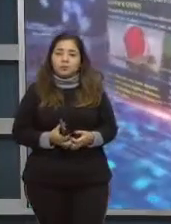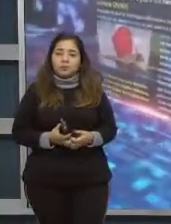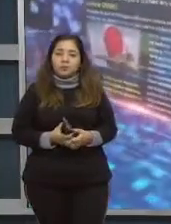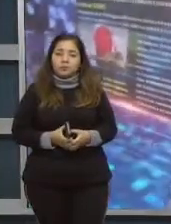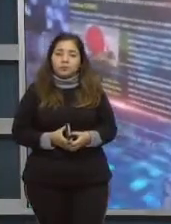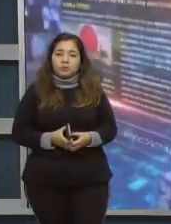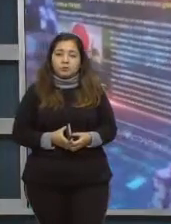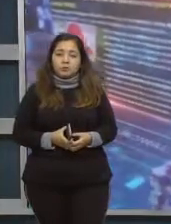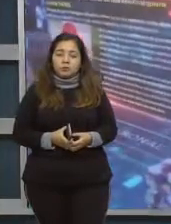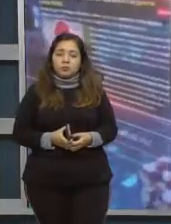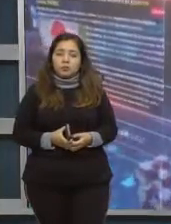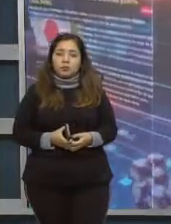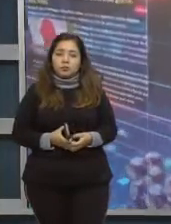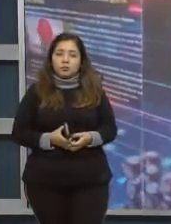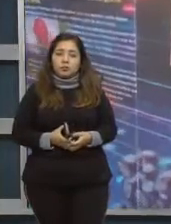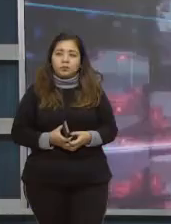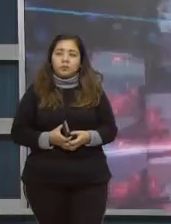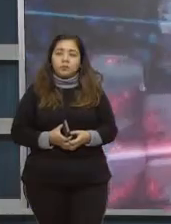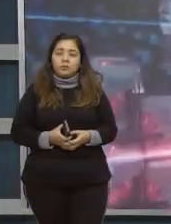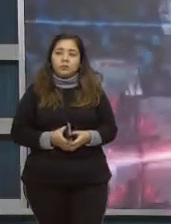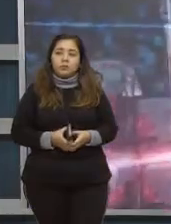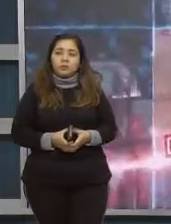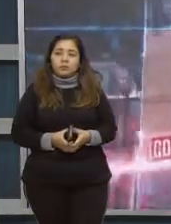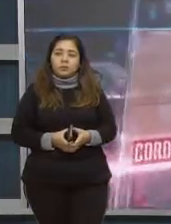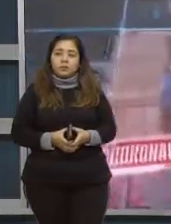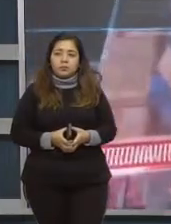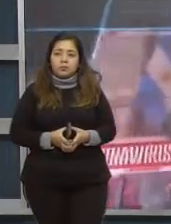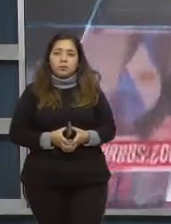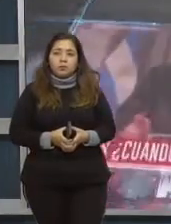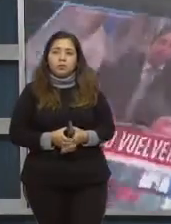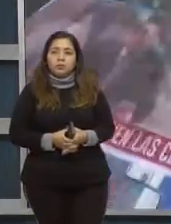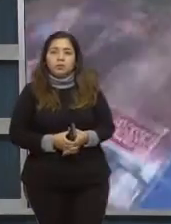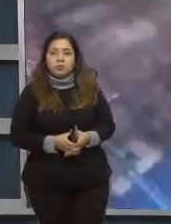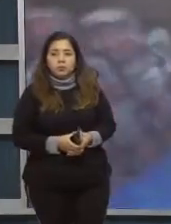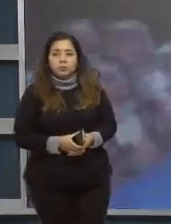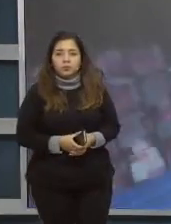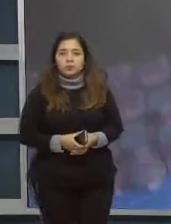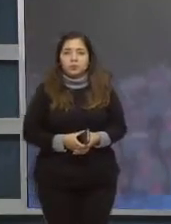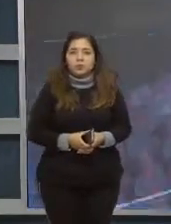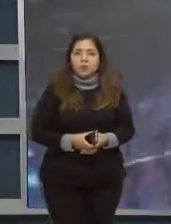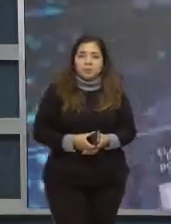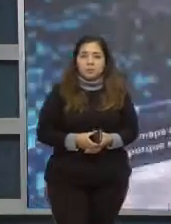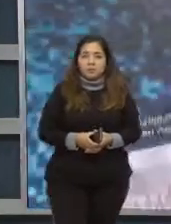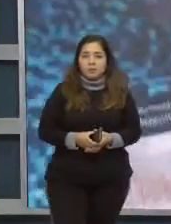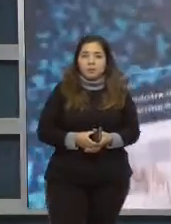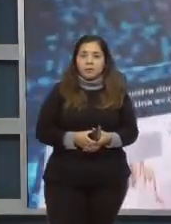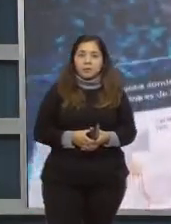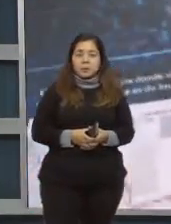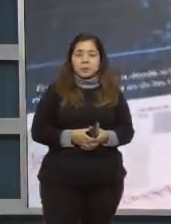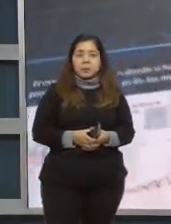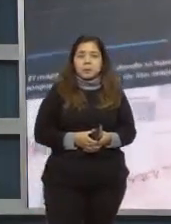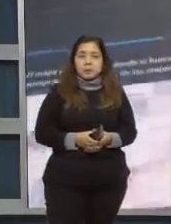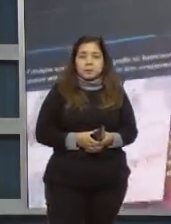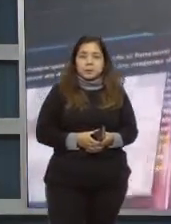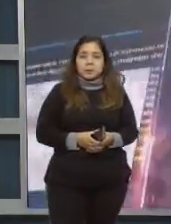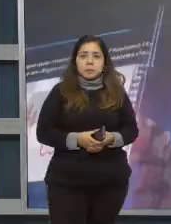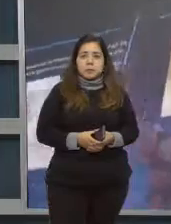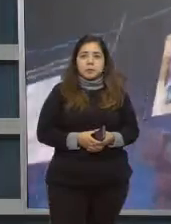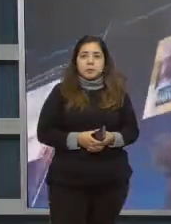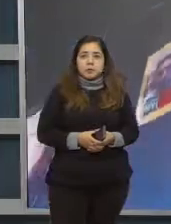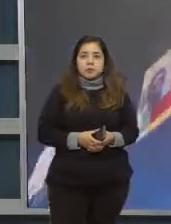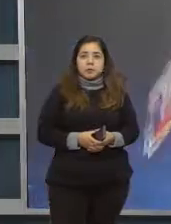examen de ingreso a chicos que han terminado sexto grado, el último año, perdón, de la primaria.